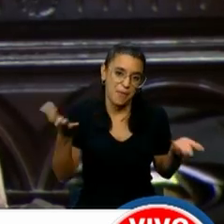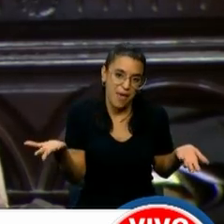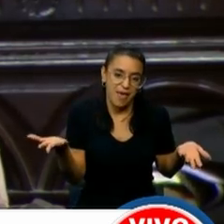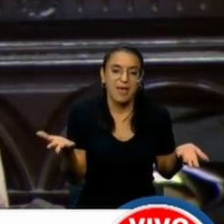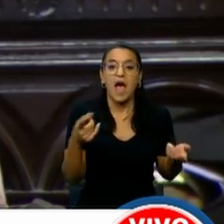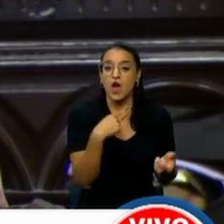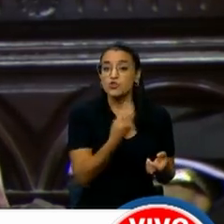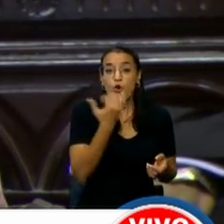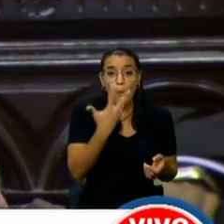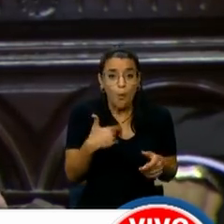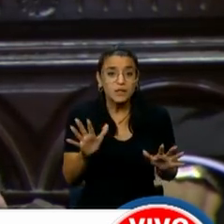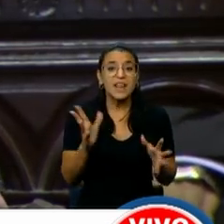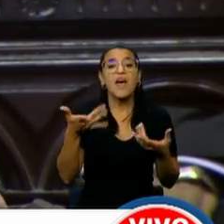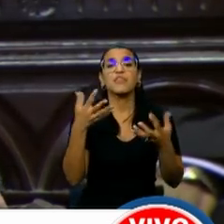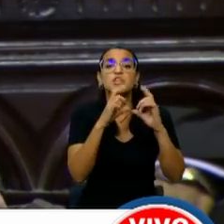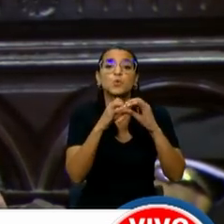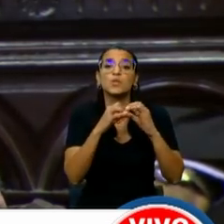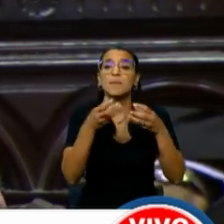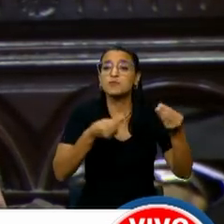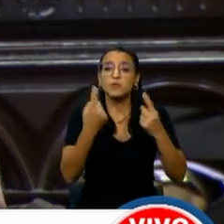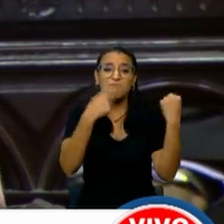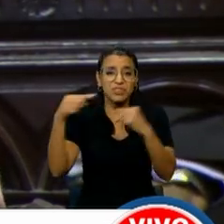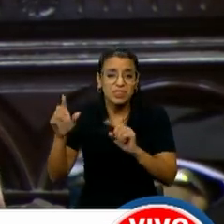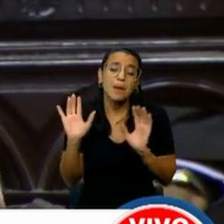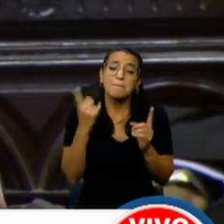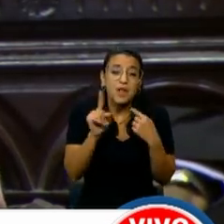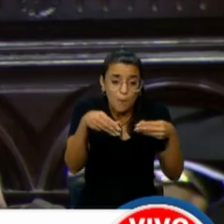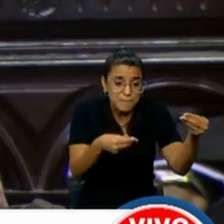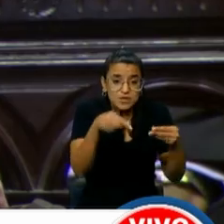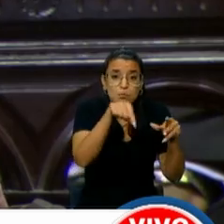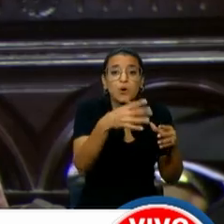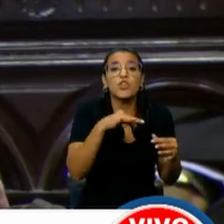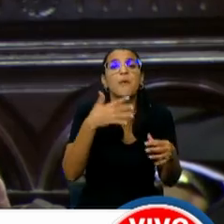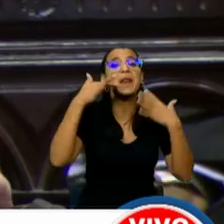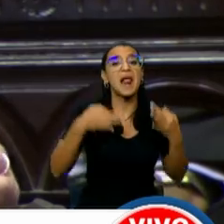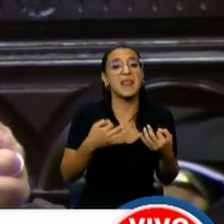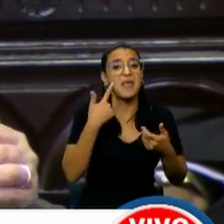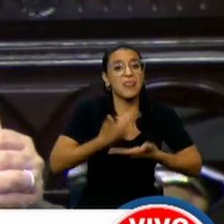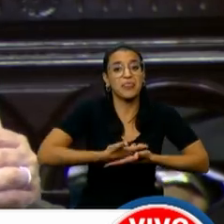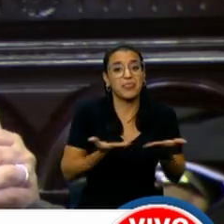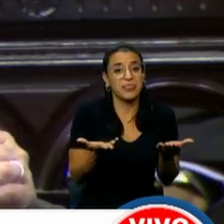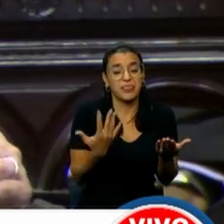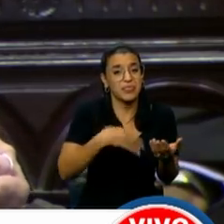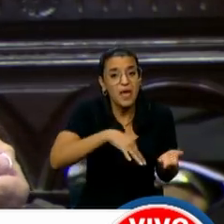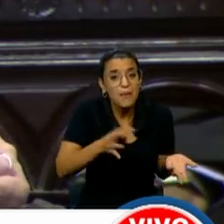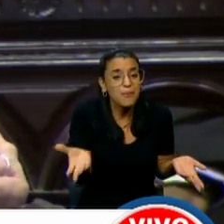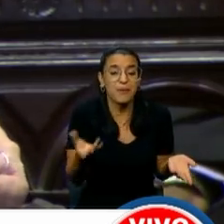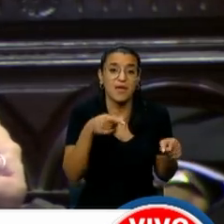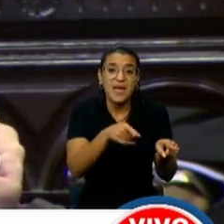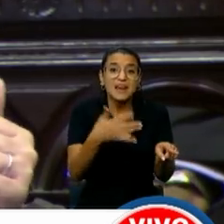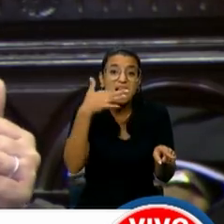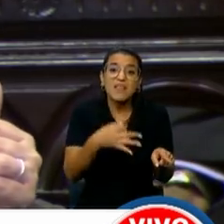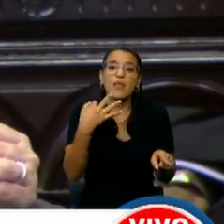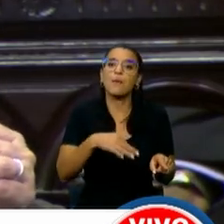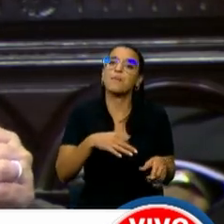a nosotros me gustaría estar discutiendo otro presupuesto pero este presupuesto tiene que marcar una realidad y esta realidad que estamos marcando la